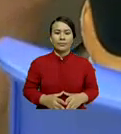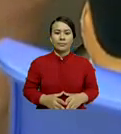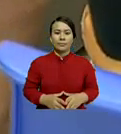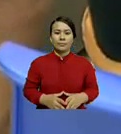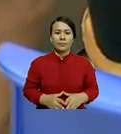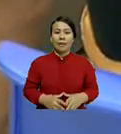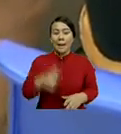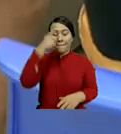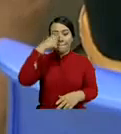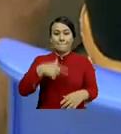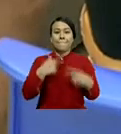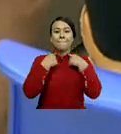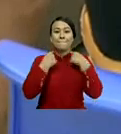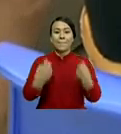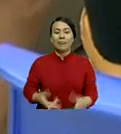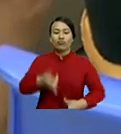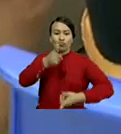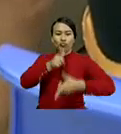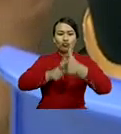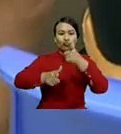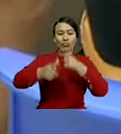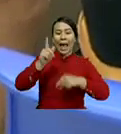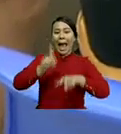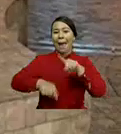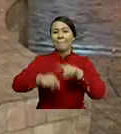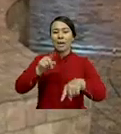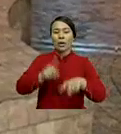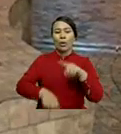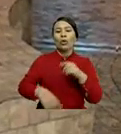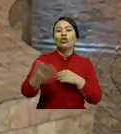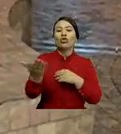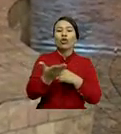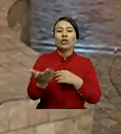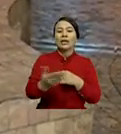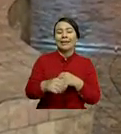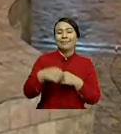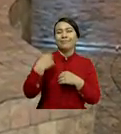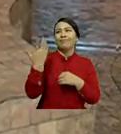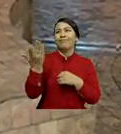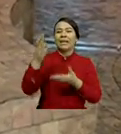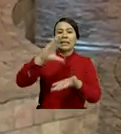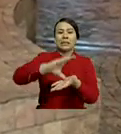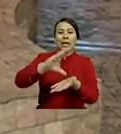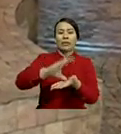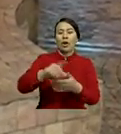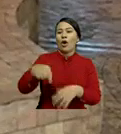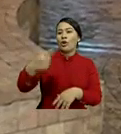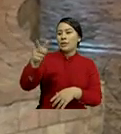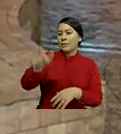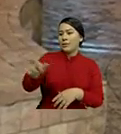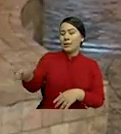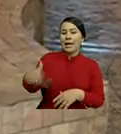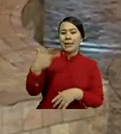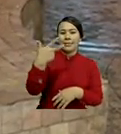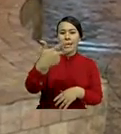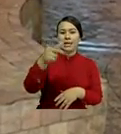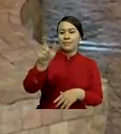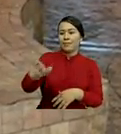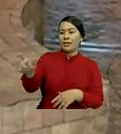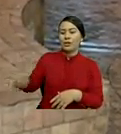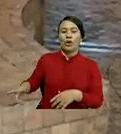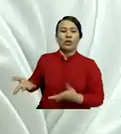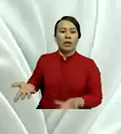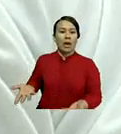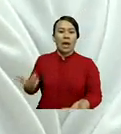La víctima se encontraba libando con dos amigos y tres desconocidos en una discoteca ubicada en el centro de